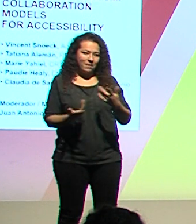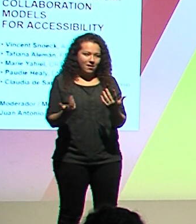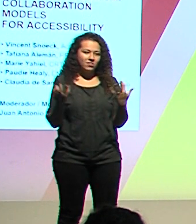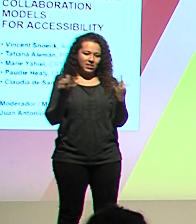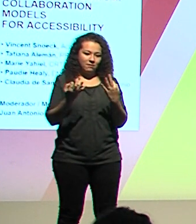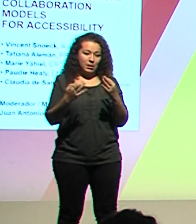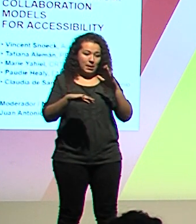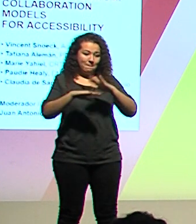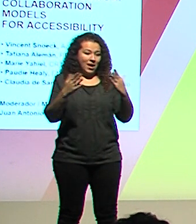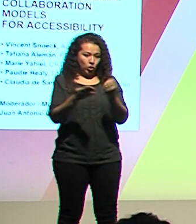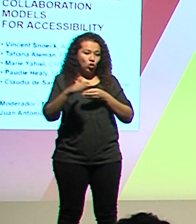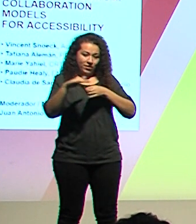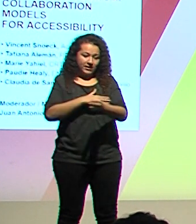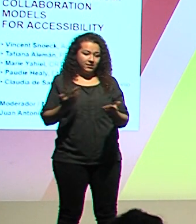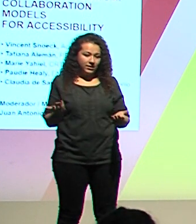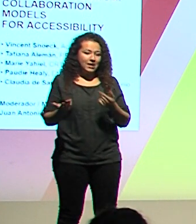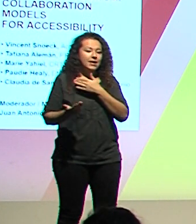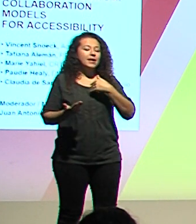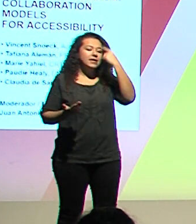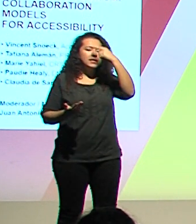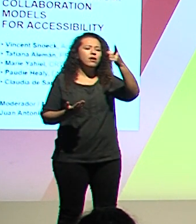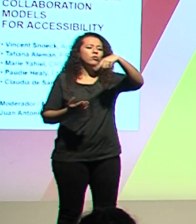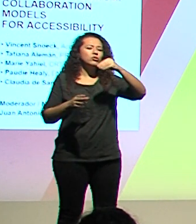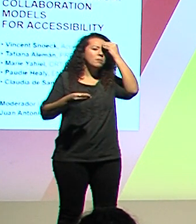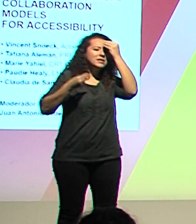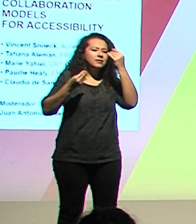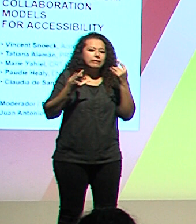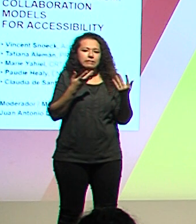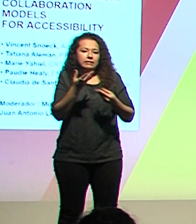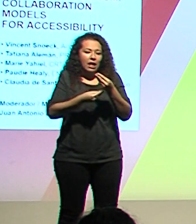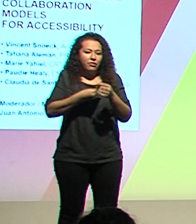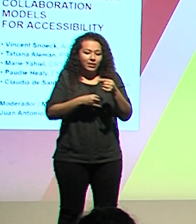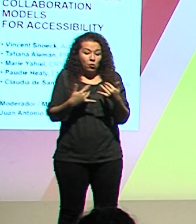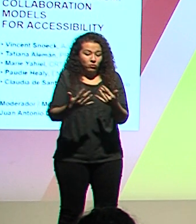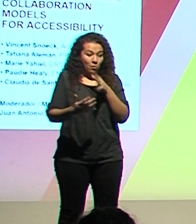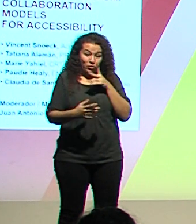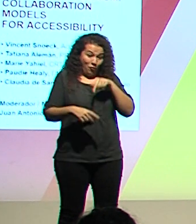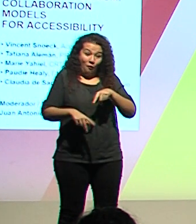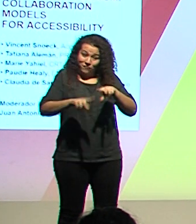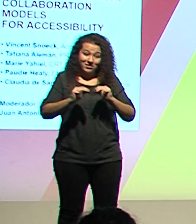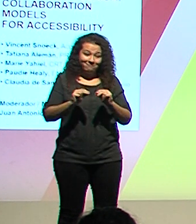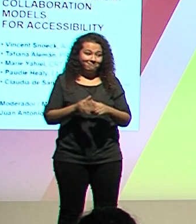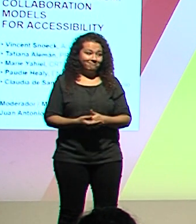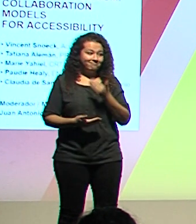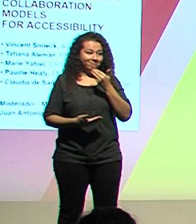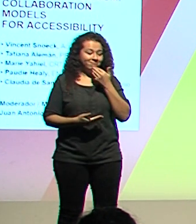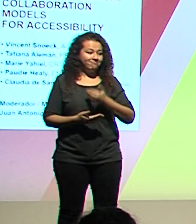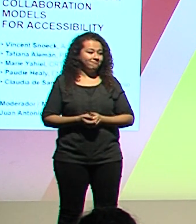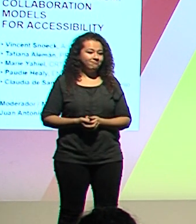para todos. Quería saber qué pensáis hacer cuanto antes, que termina hoy. Gracias.